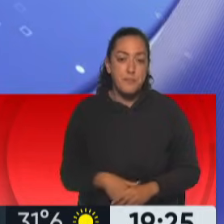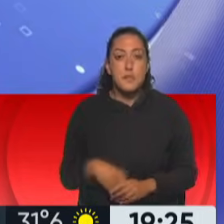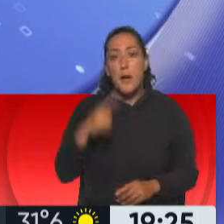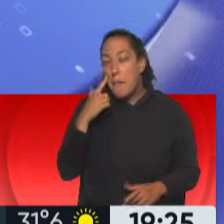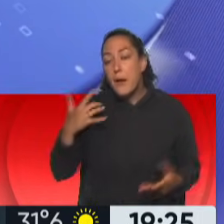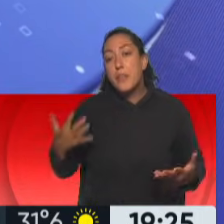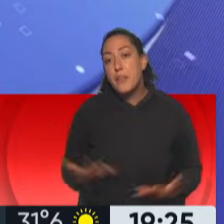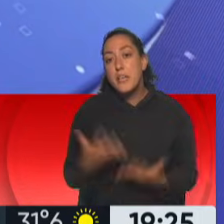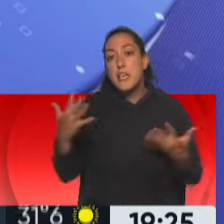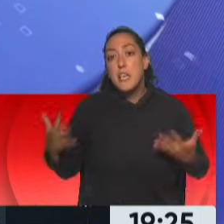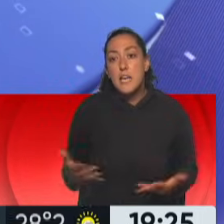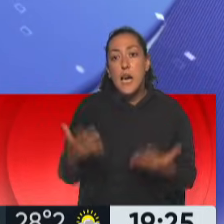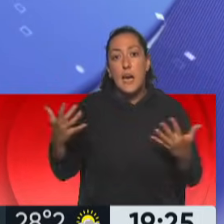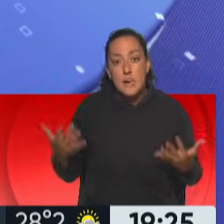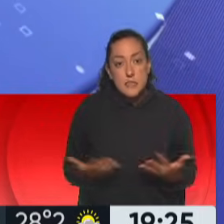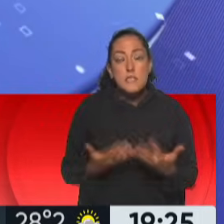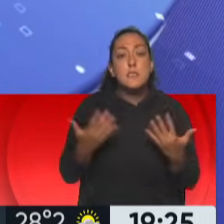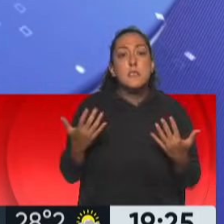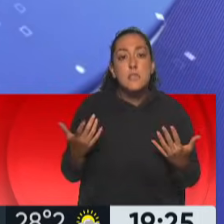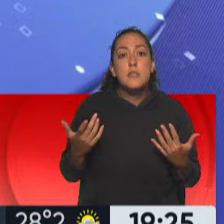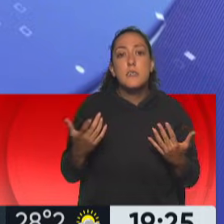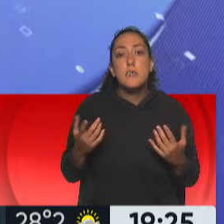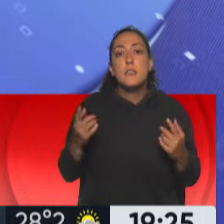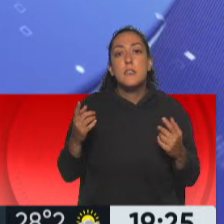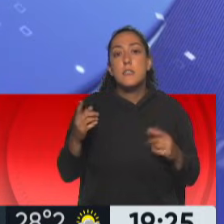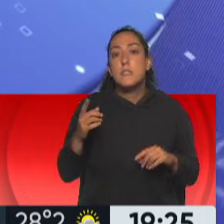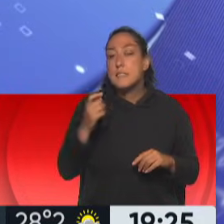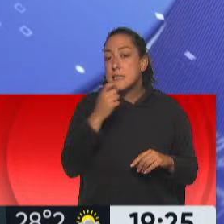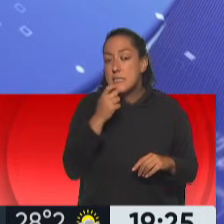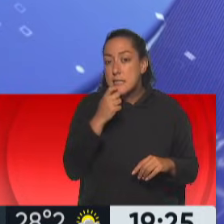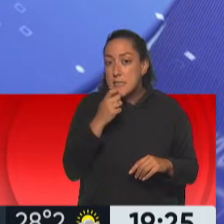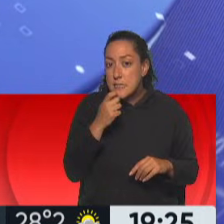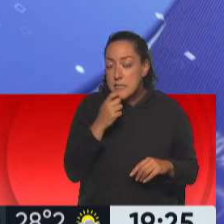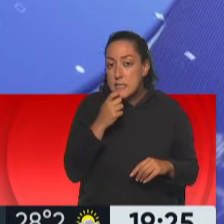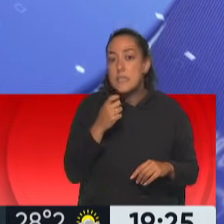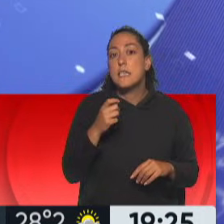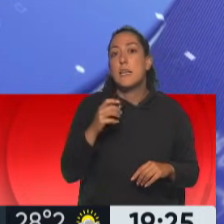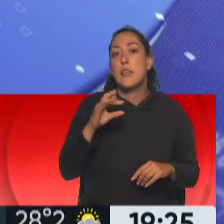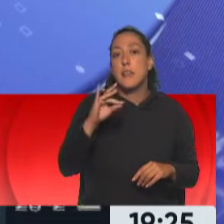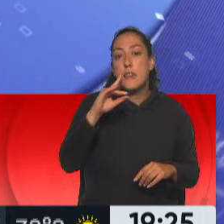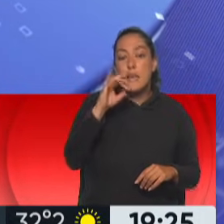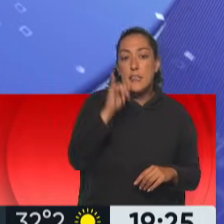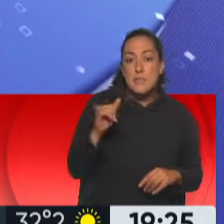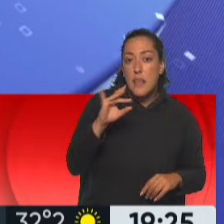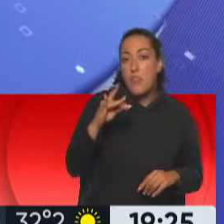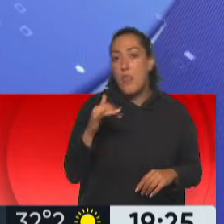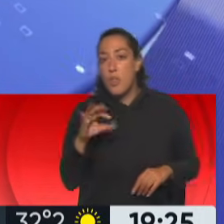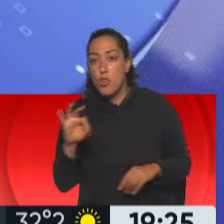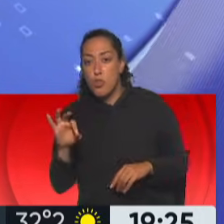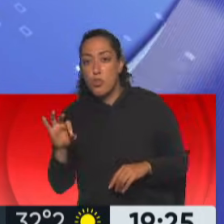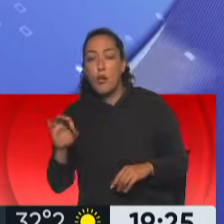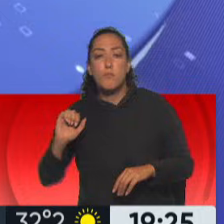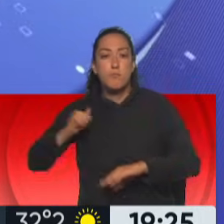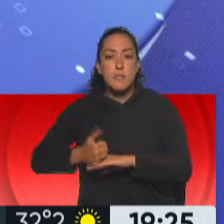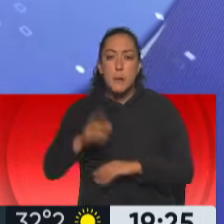días. Por ahora... Igual está Diosdado Cabello. Mientras esté Diosdado en Venezuela, por más que Delcy haya jurado y